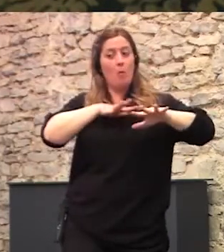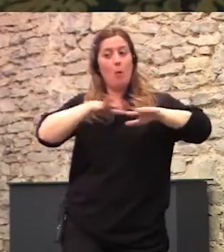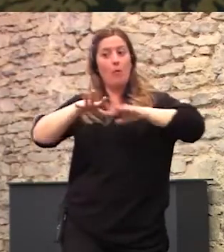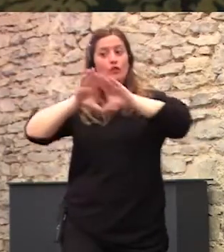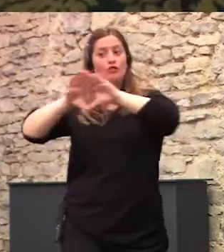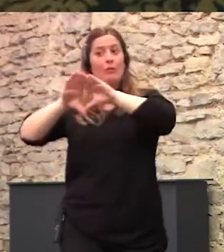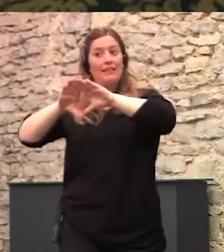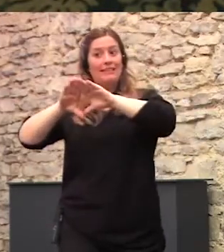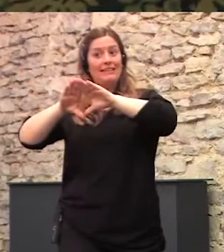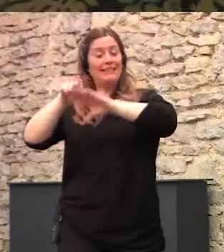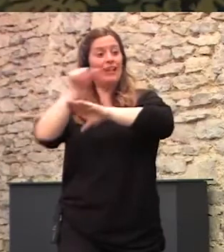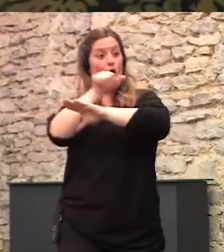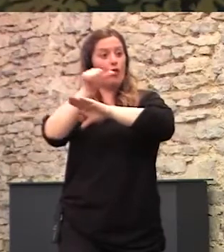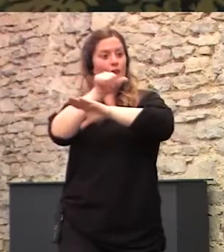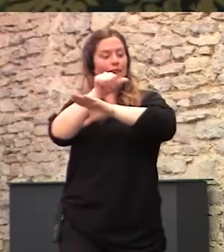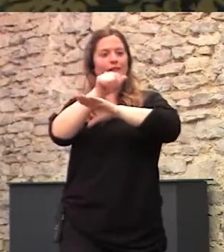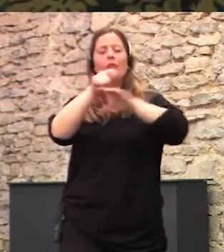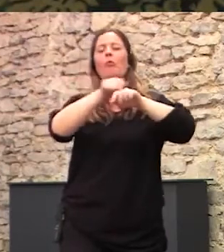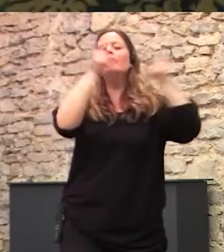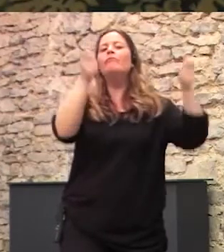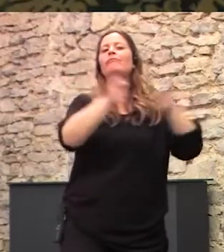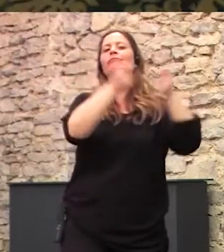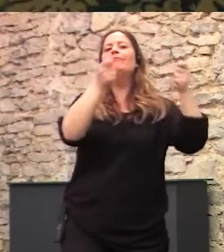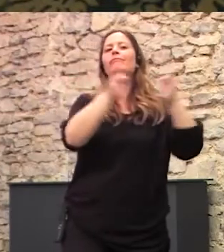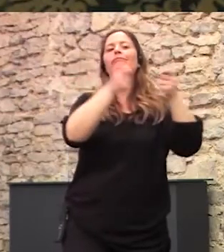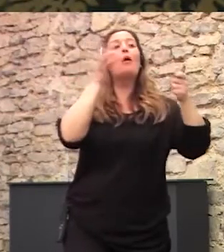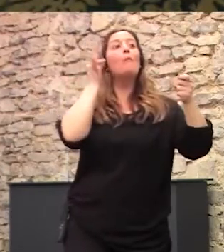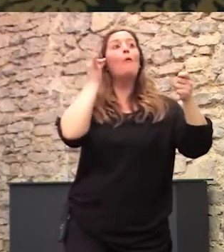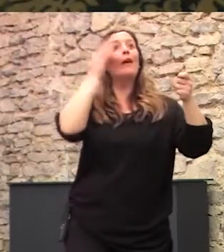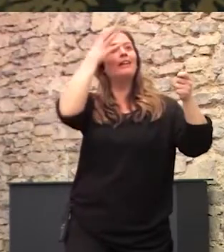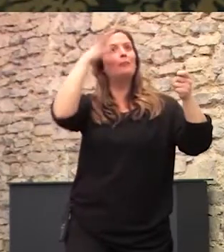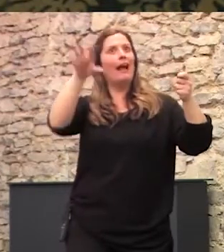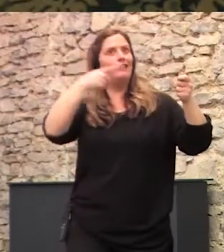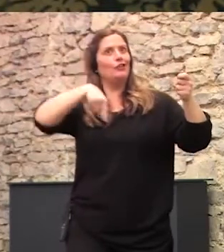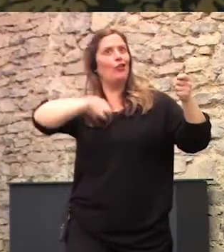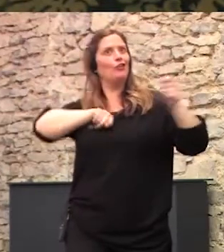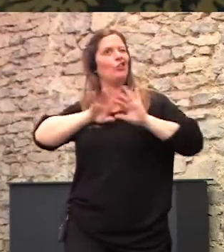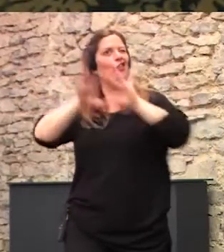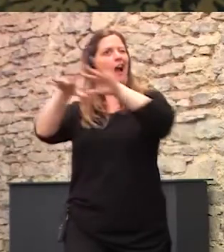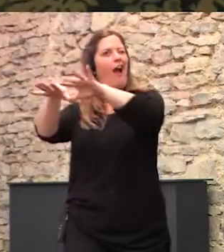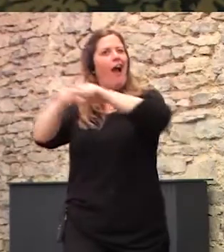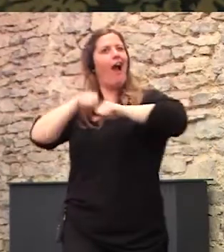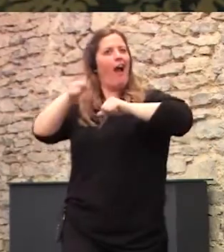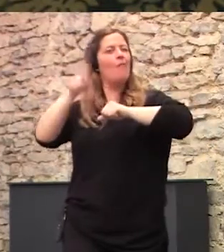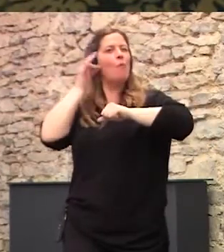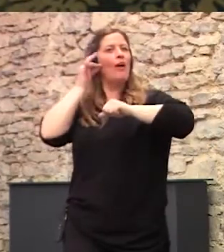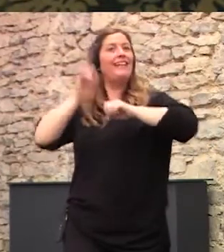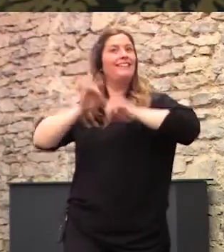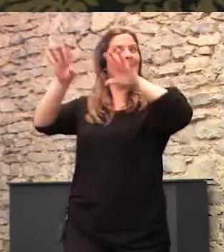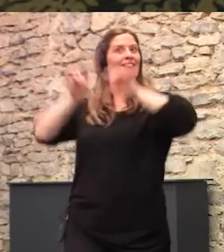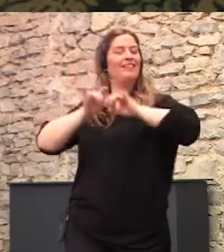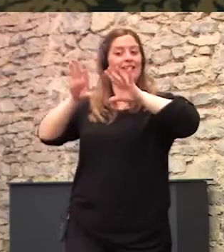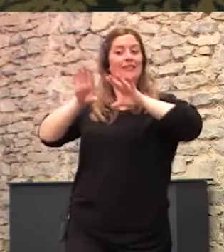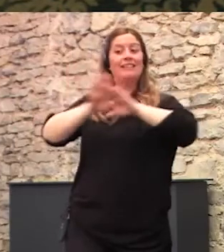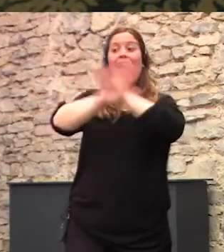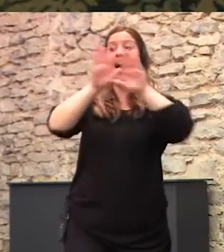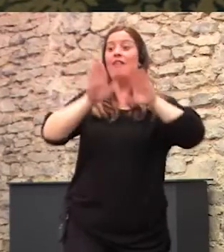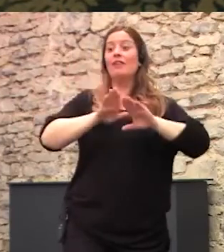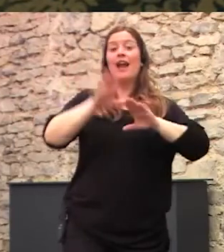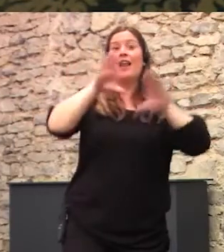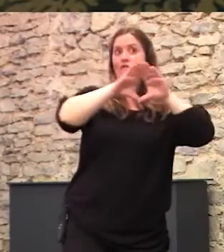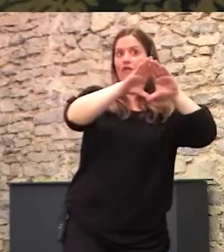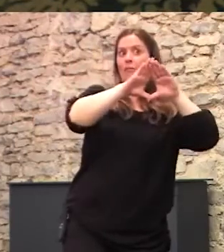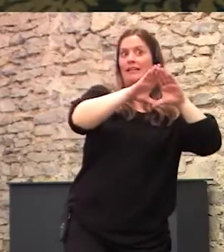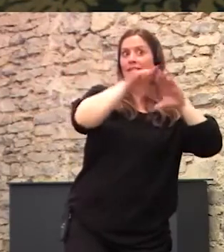que iban a liberar a las mujeres de los países que se iba a colonizar. Y claro, las feministas occidentales han apoyado